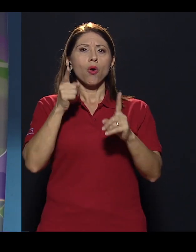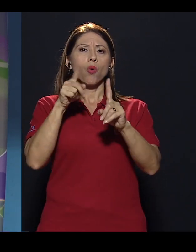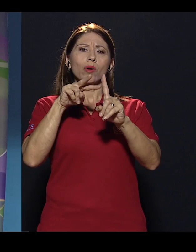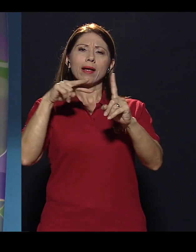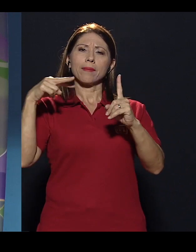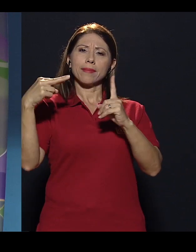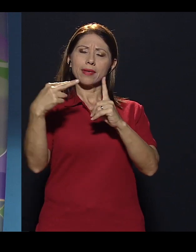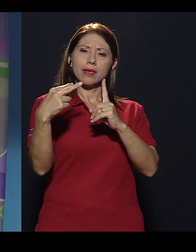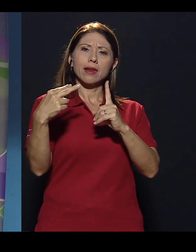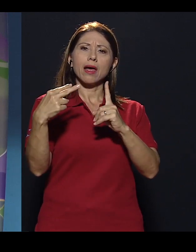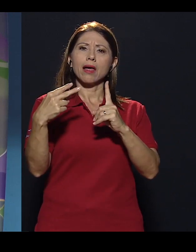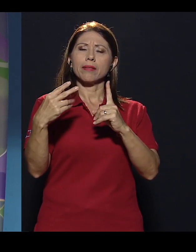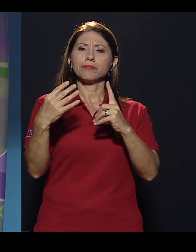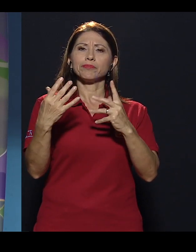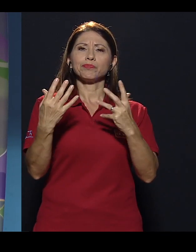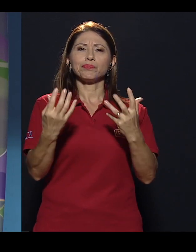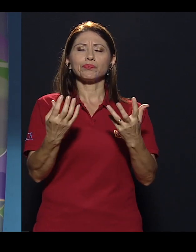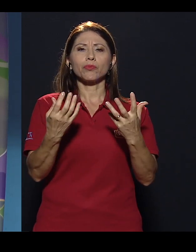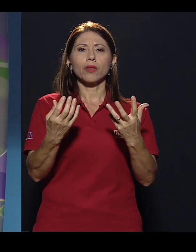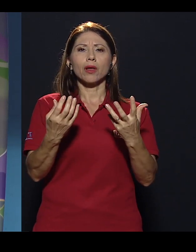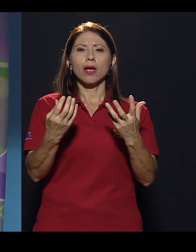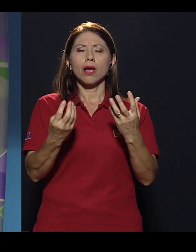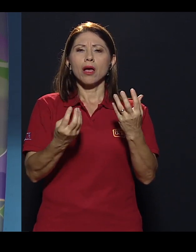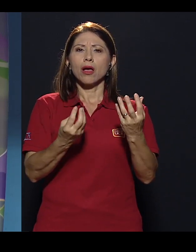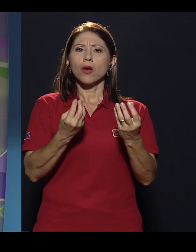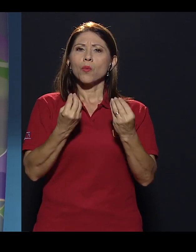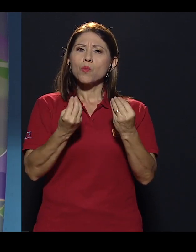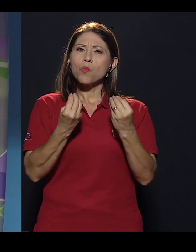una mirada, me parece, muy